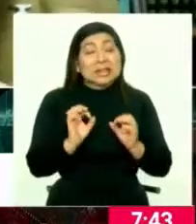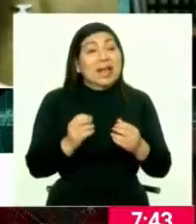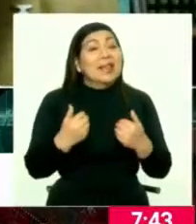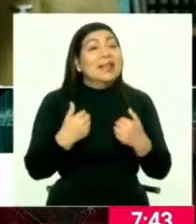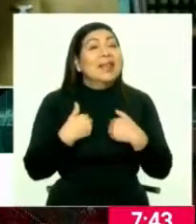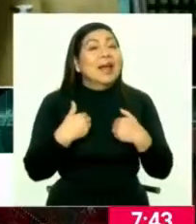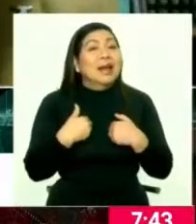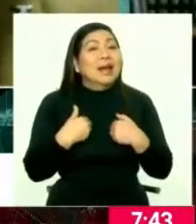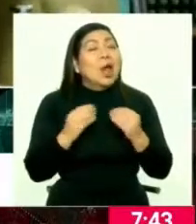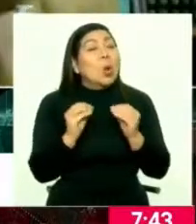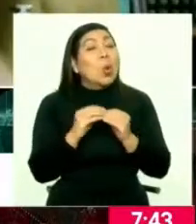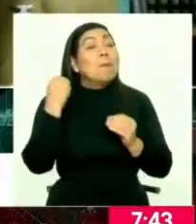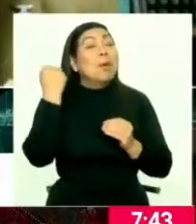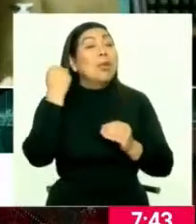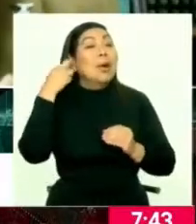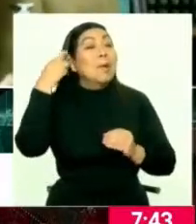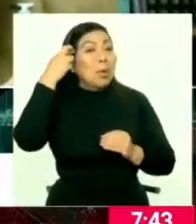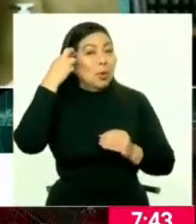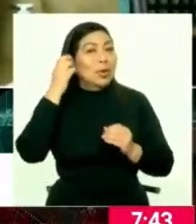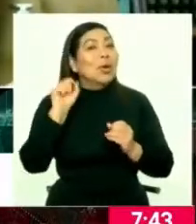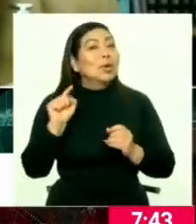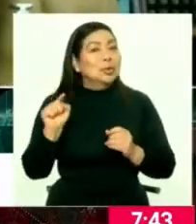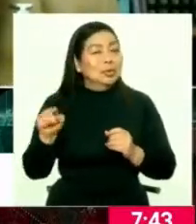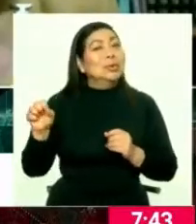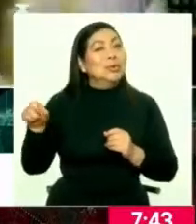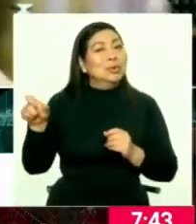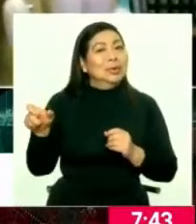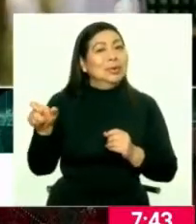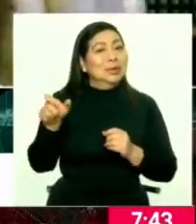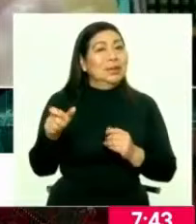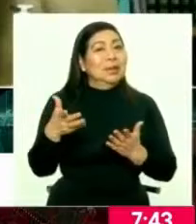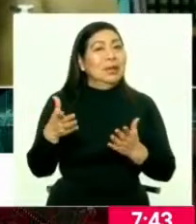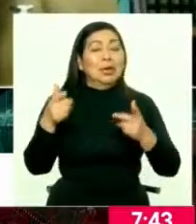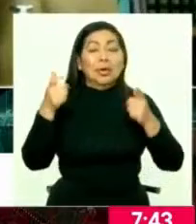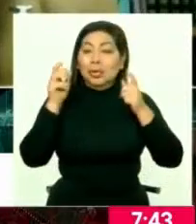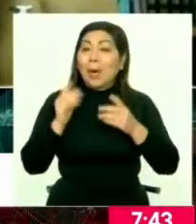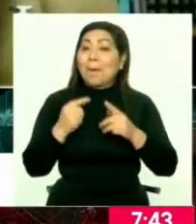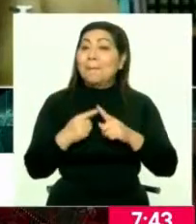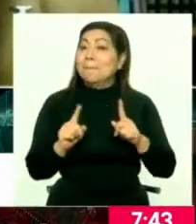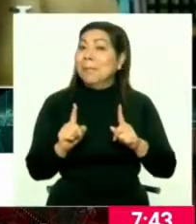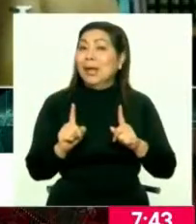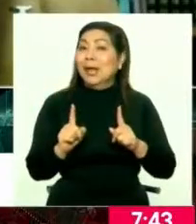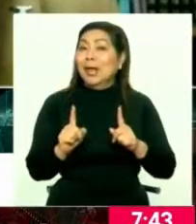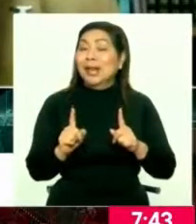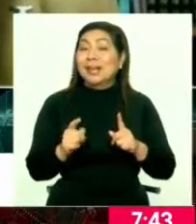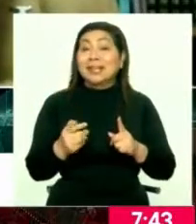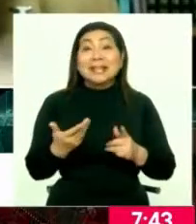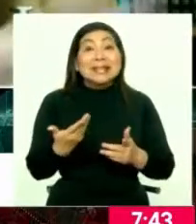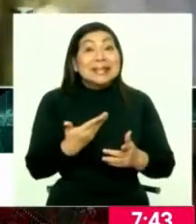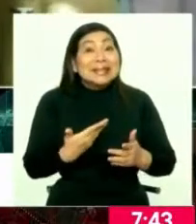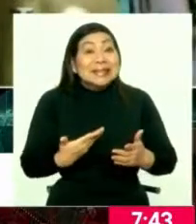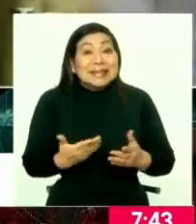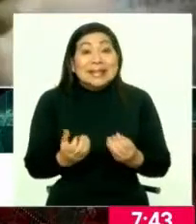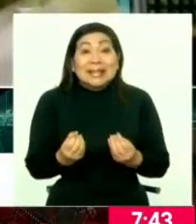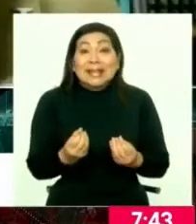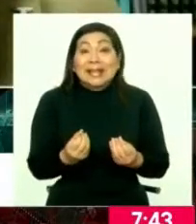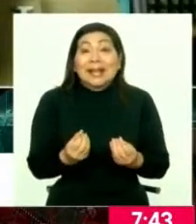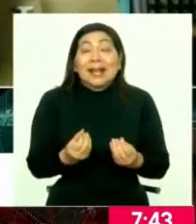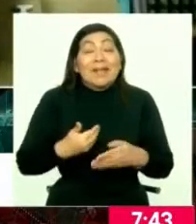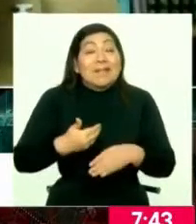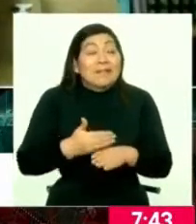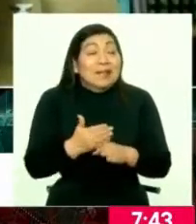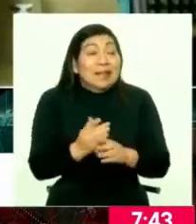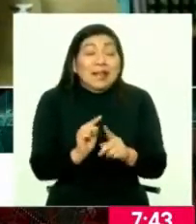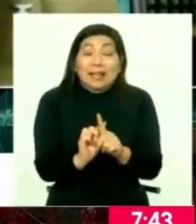tiene algún poder político. Mucha gente dice que los reyes reinan, pero no gobiernan, pero eso es cierto. Por ejemplo, entre las